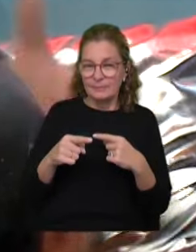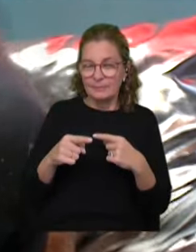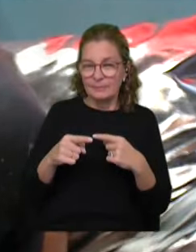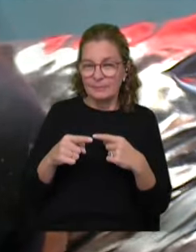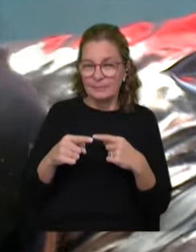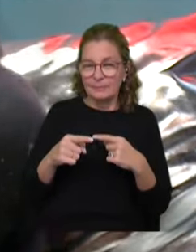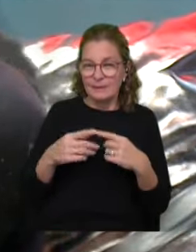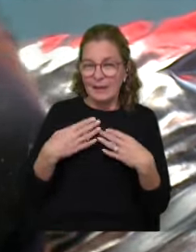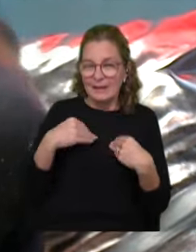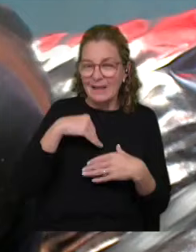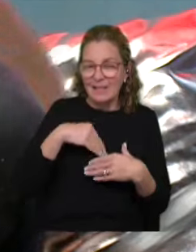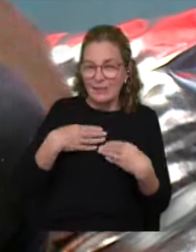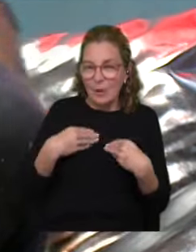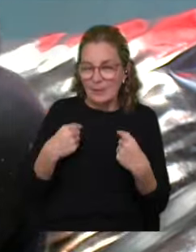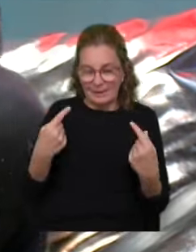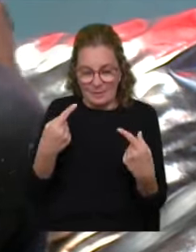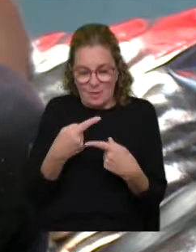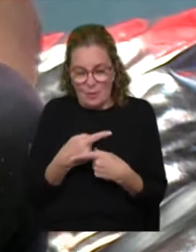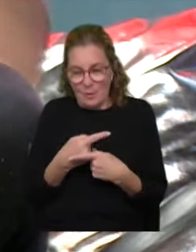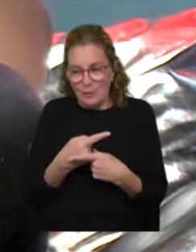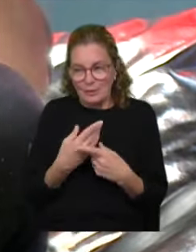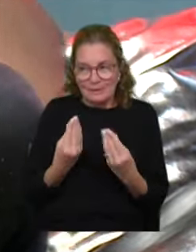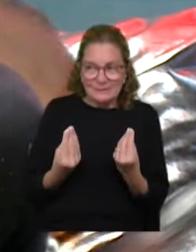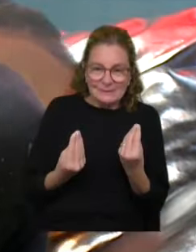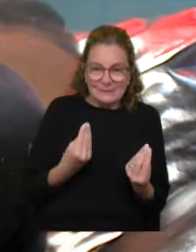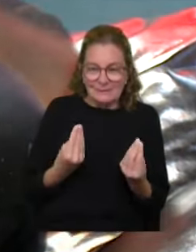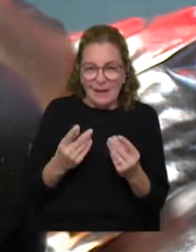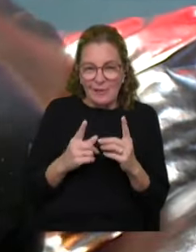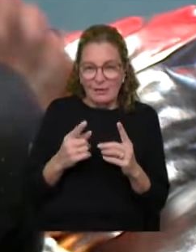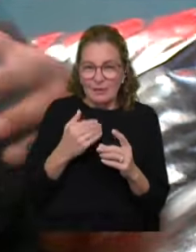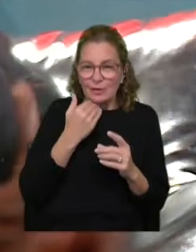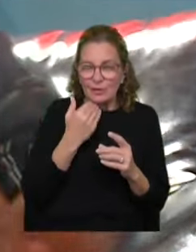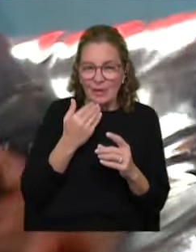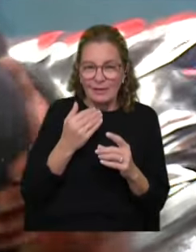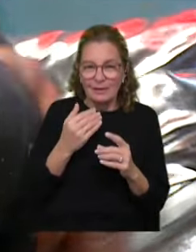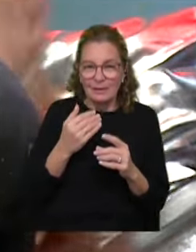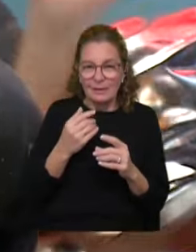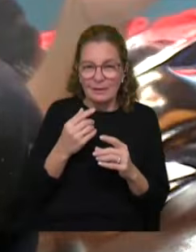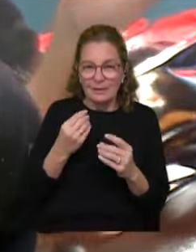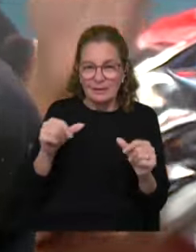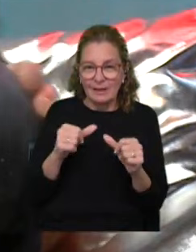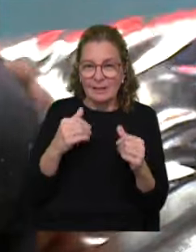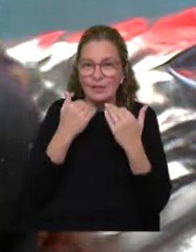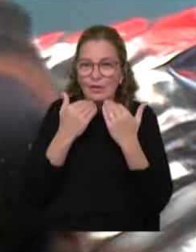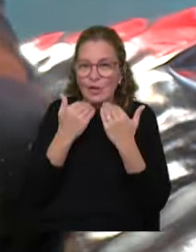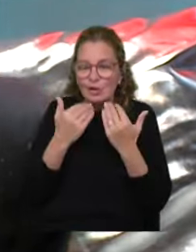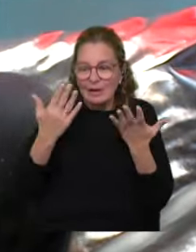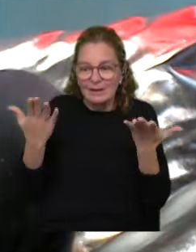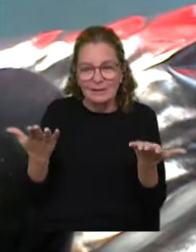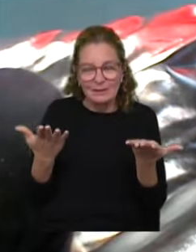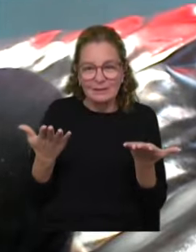Tengo ese sentimiento ahí encontrado. A veces es mejor no saber. Claro. ¿Qué estás haciendo? No sé.